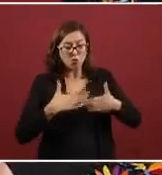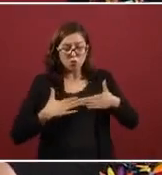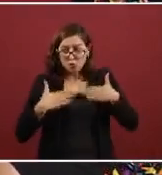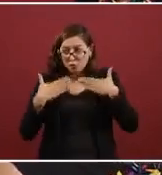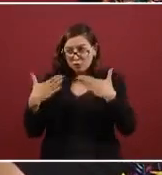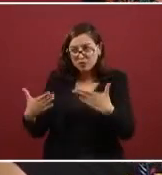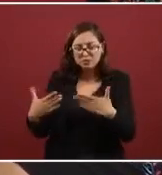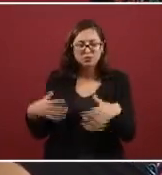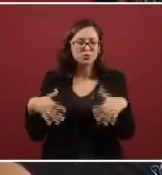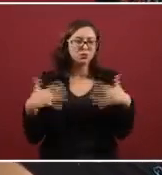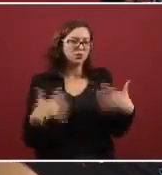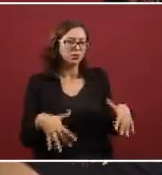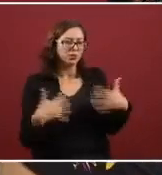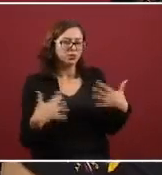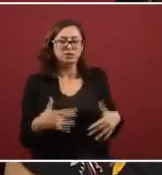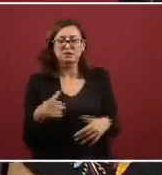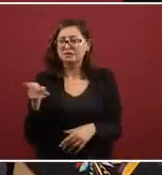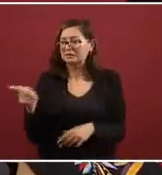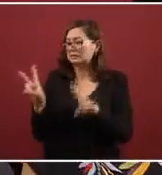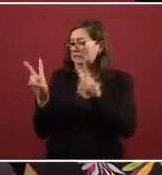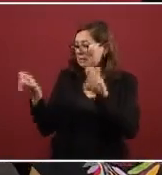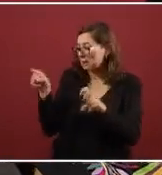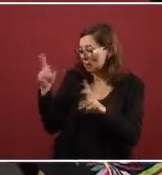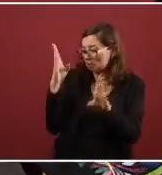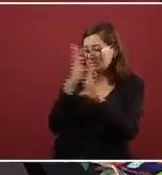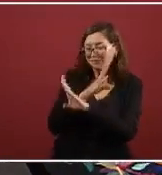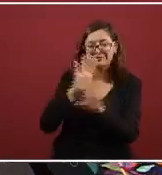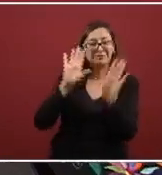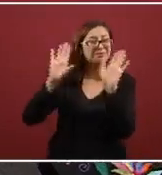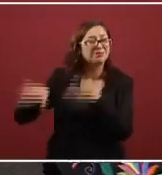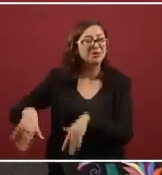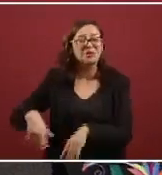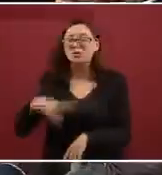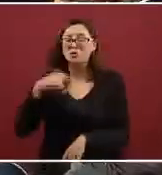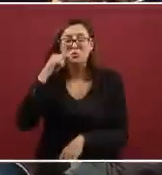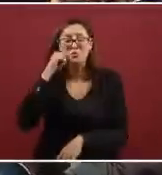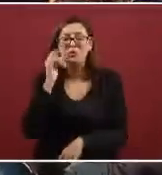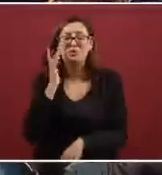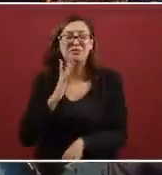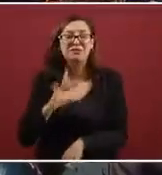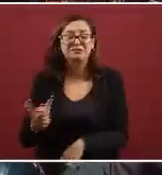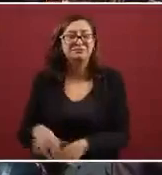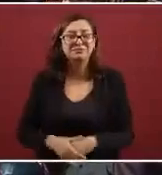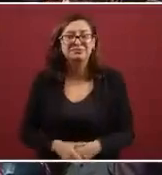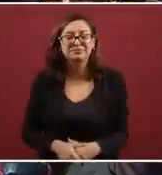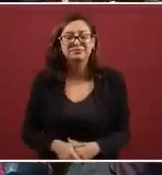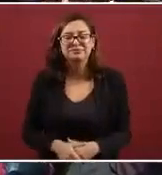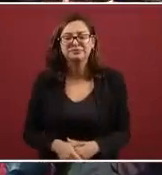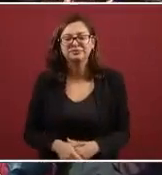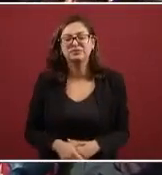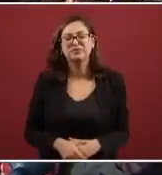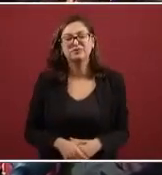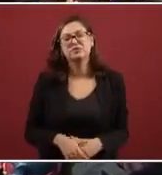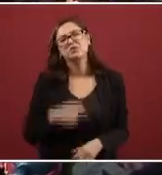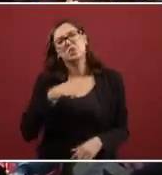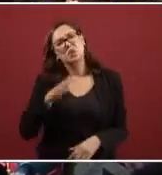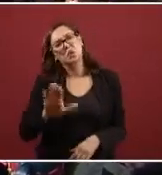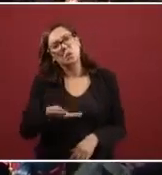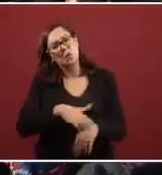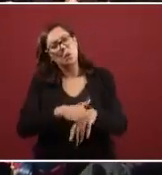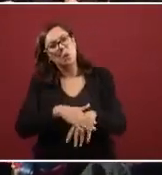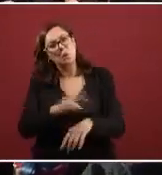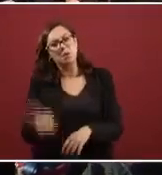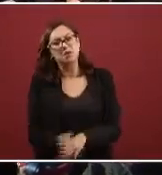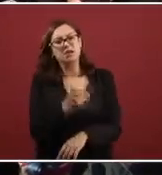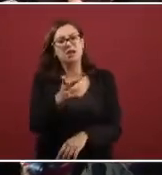demos importancia a ese asunto. A ver, pero ¿cuál es la otra pregunta? La primera pregunta que le hice, presidente, sobre las investigaciones que tiene